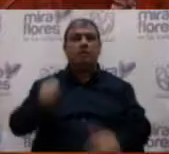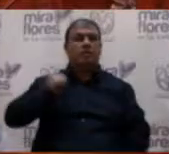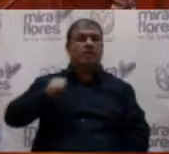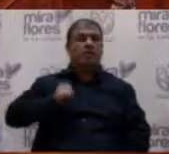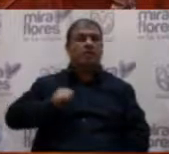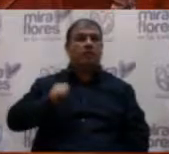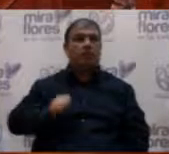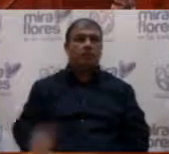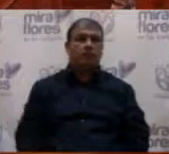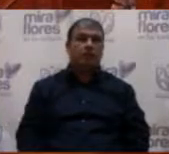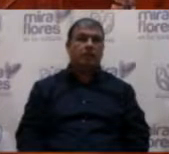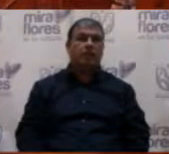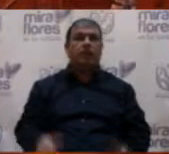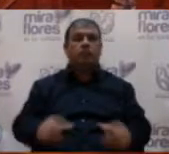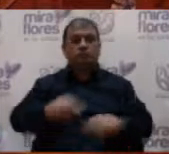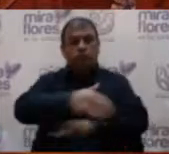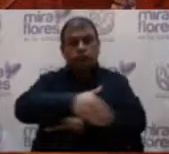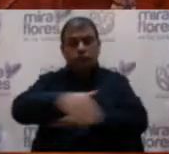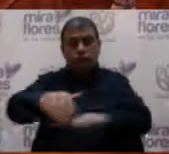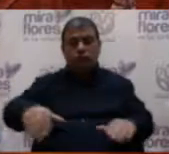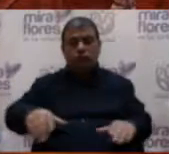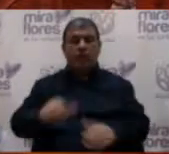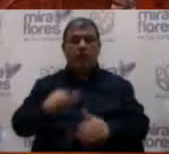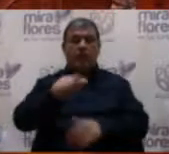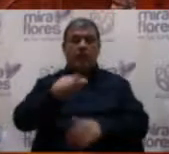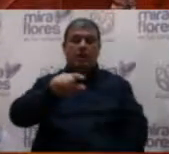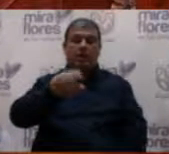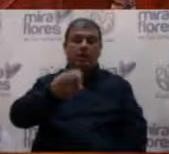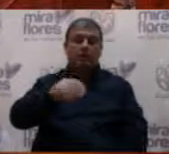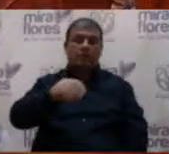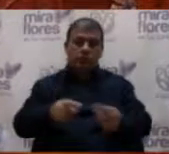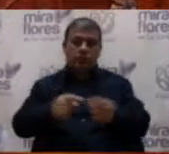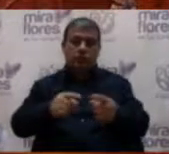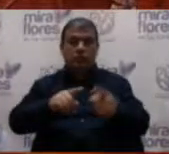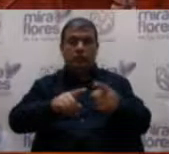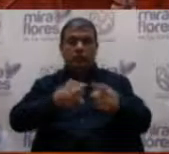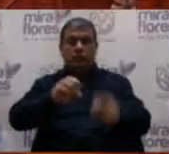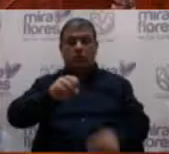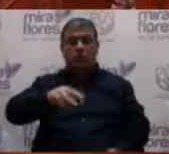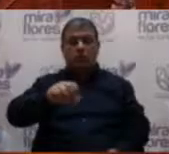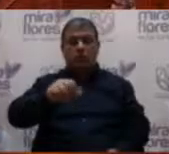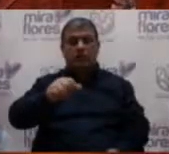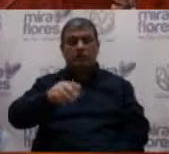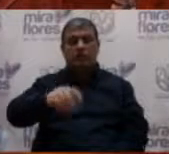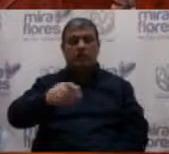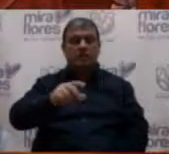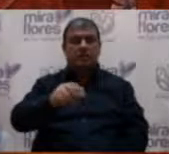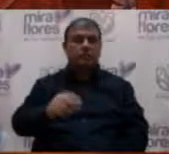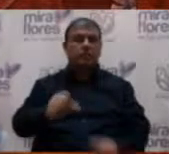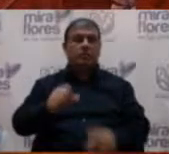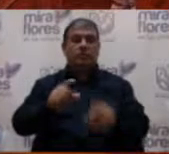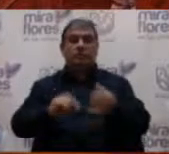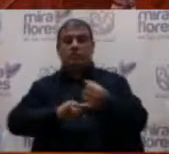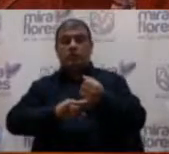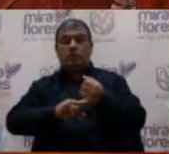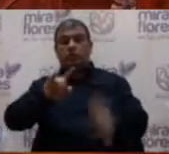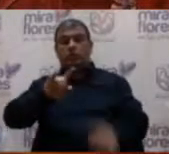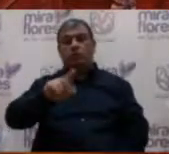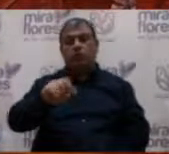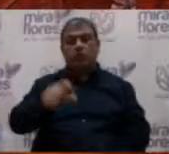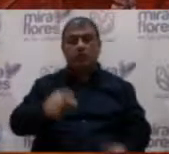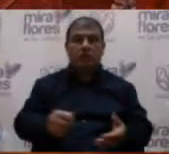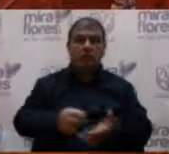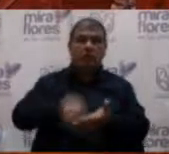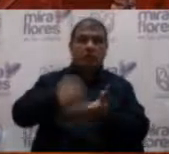Miraflores, ubicado en la avenida Angamos Este con avenida Tomás Marzano, distrito de Surquillo, inscrito a favor de la